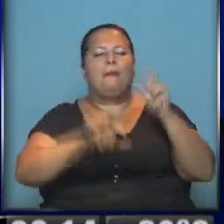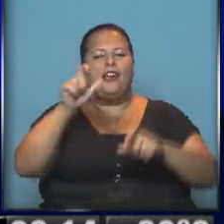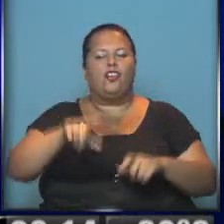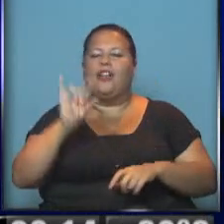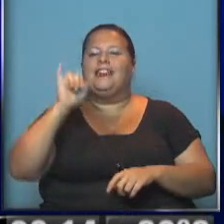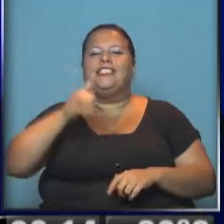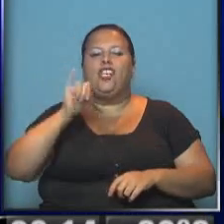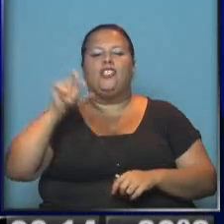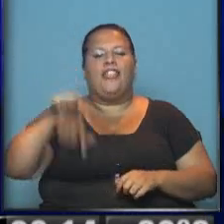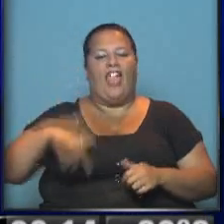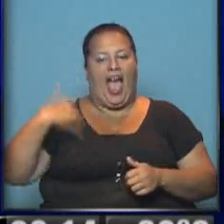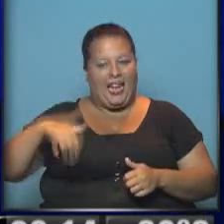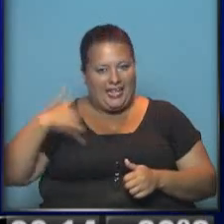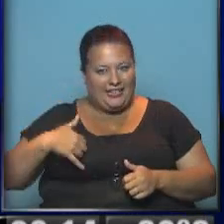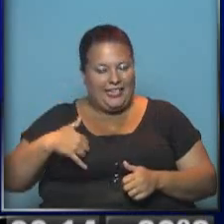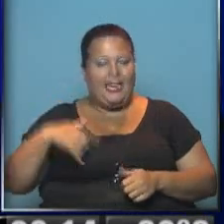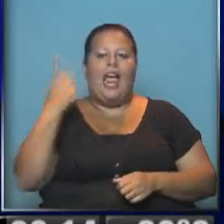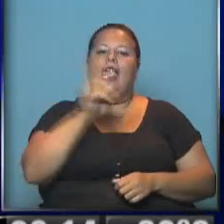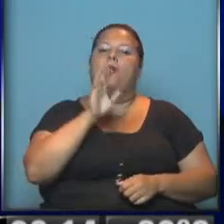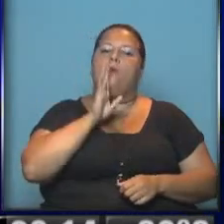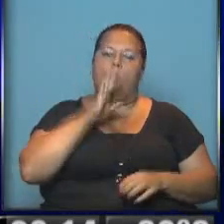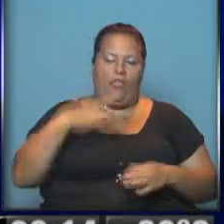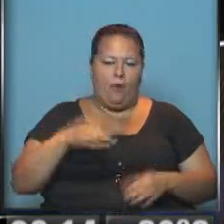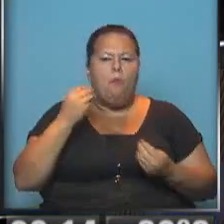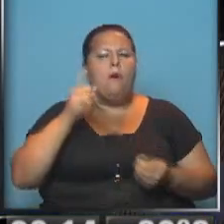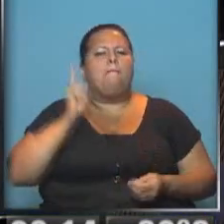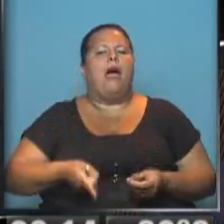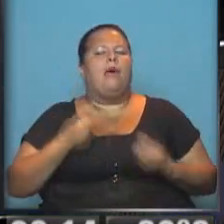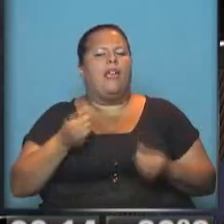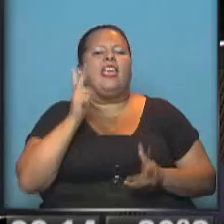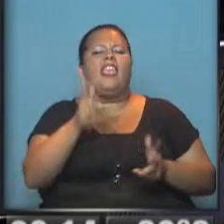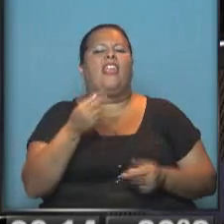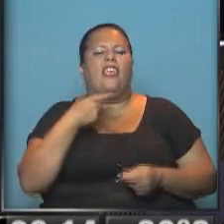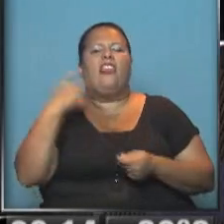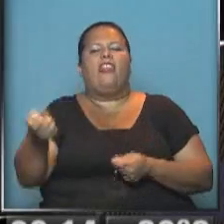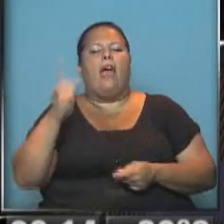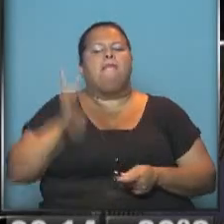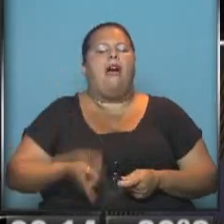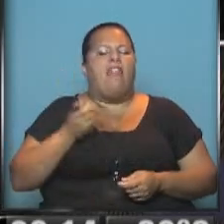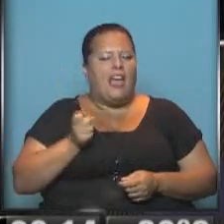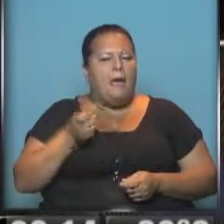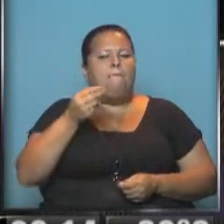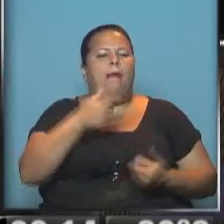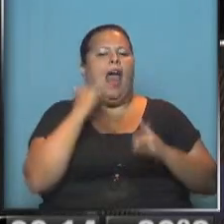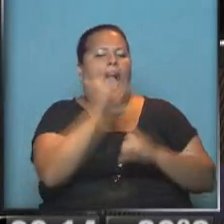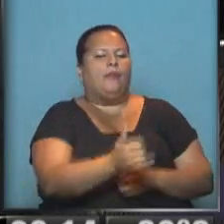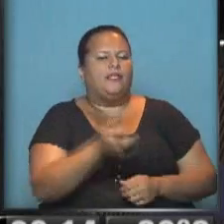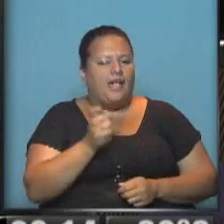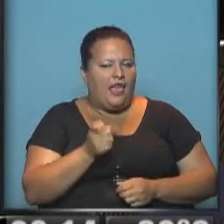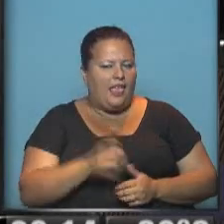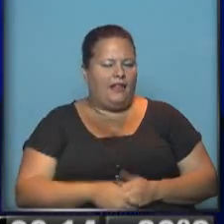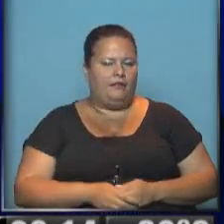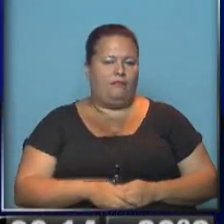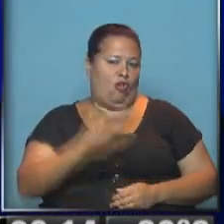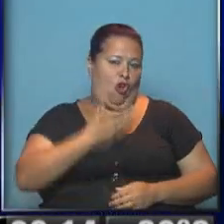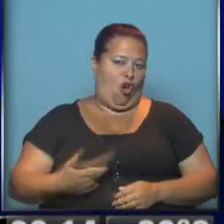fuera argentina y no judía. ¿Y por qué tenía ese mandato? ¿Quién le daban a ellos ese mandato para transmitírselo a usted?